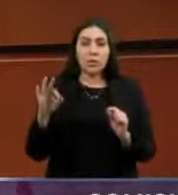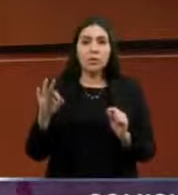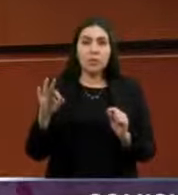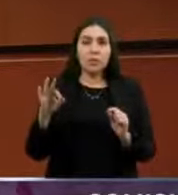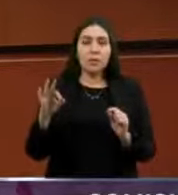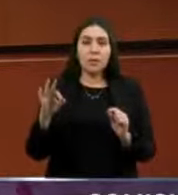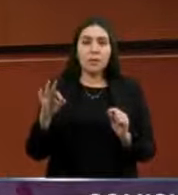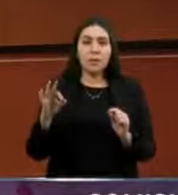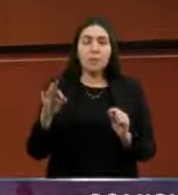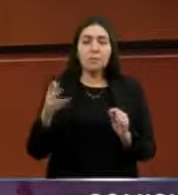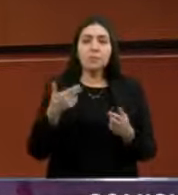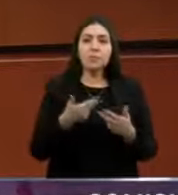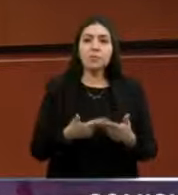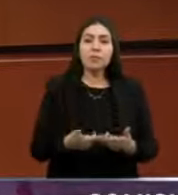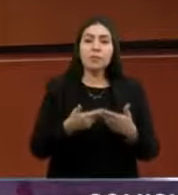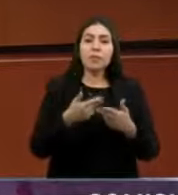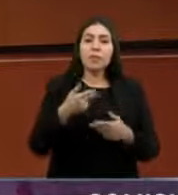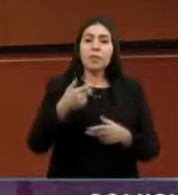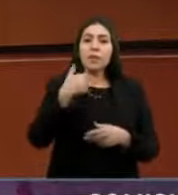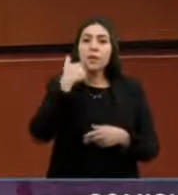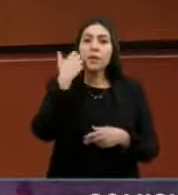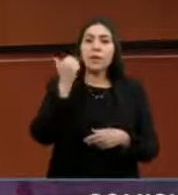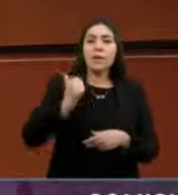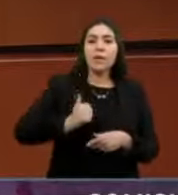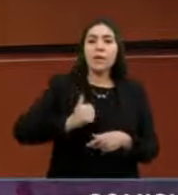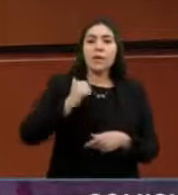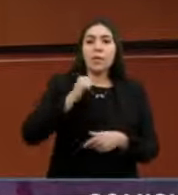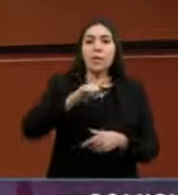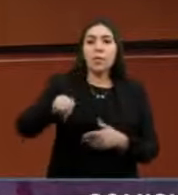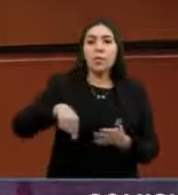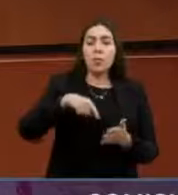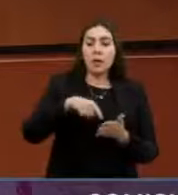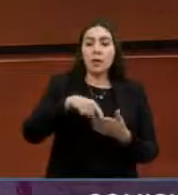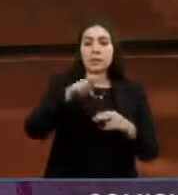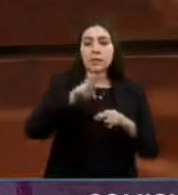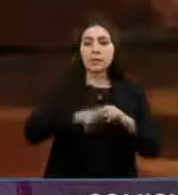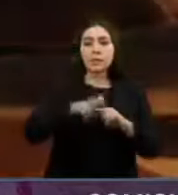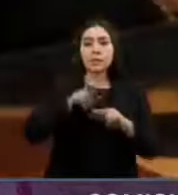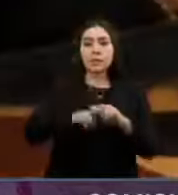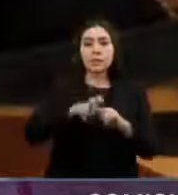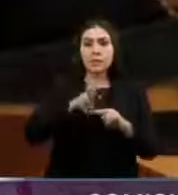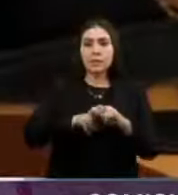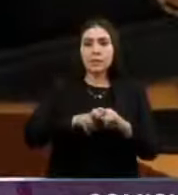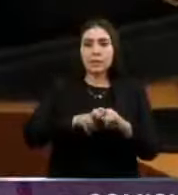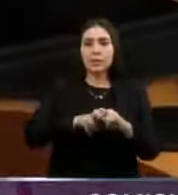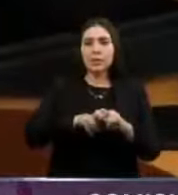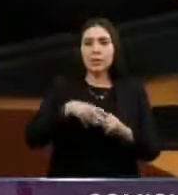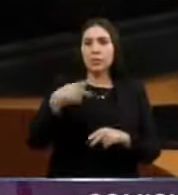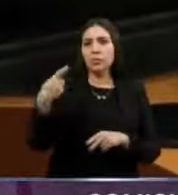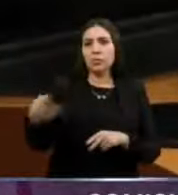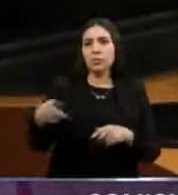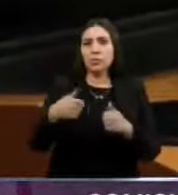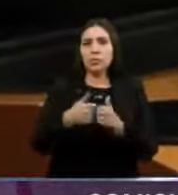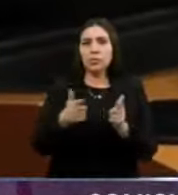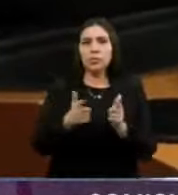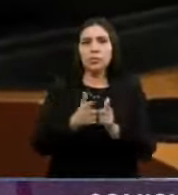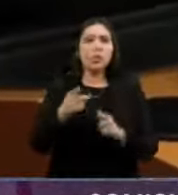quedándose con los lugares, con las sillas, con las curules de la